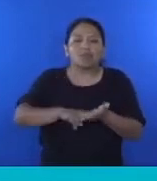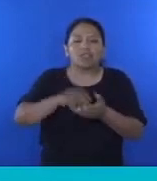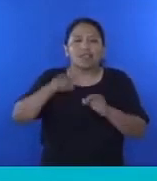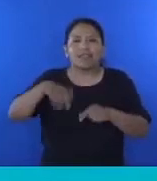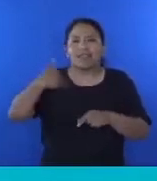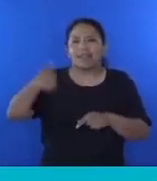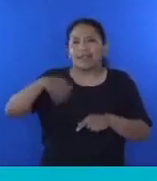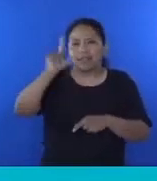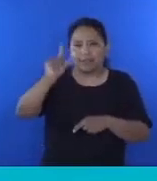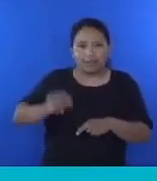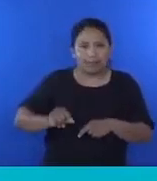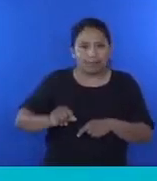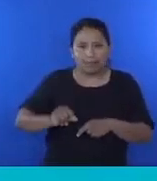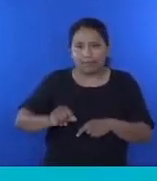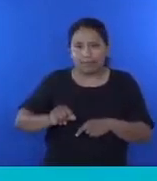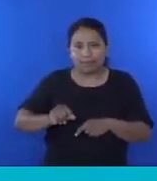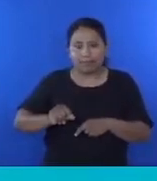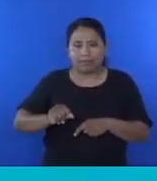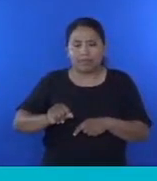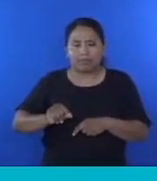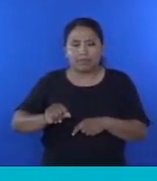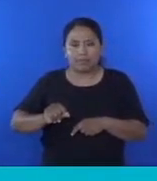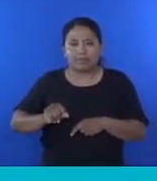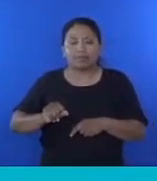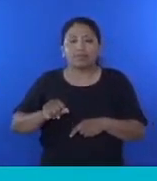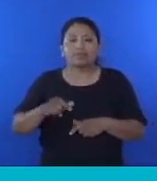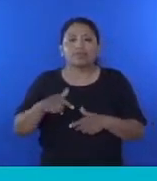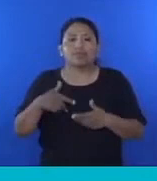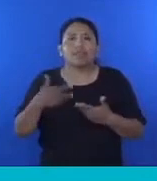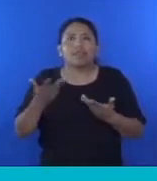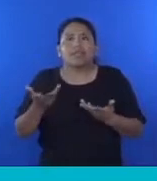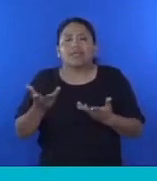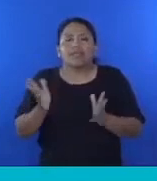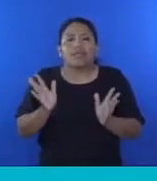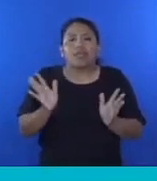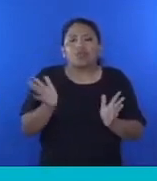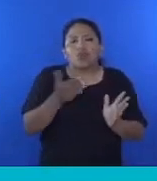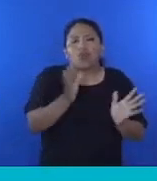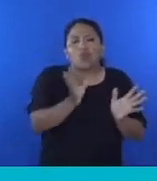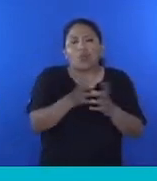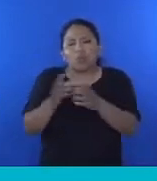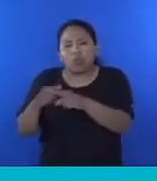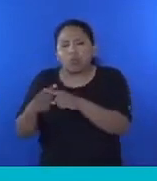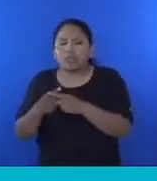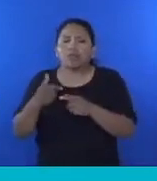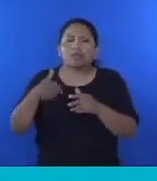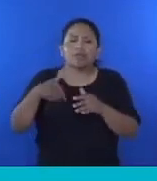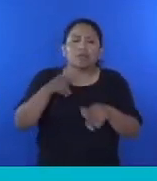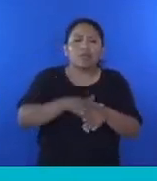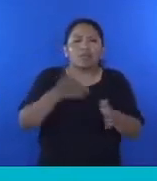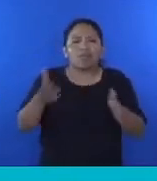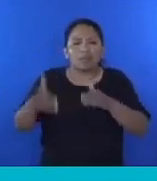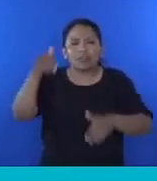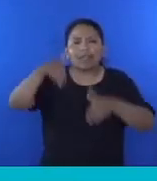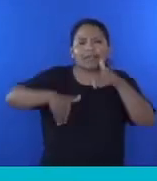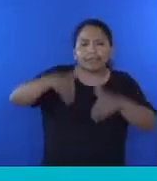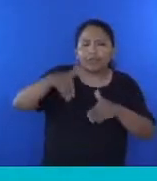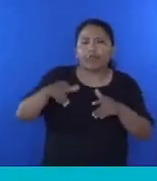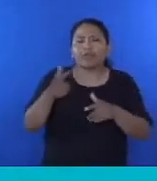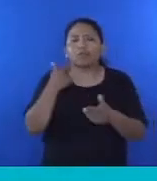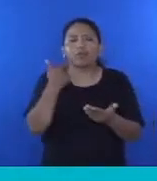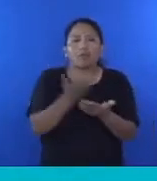Argentina. ¿Sí? Todos los partidos, cuando vamos a elecciones y cuando nos